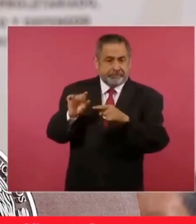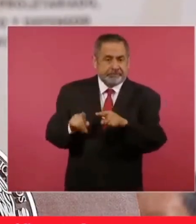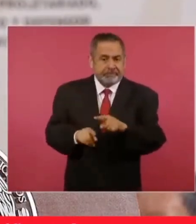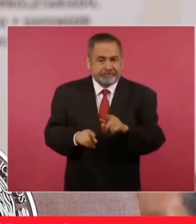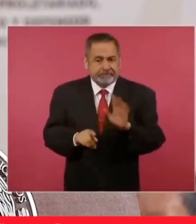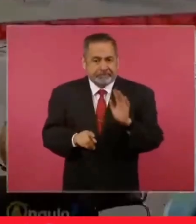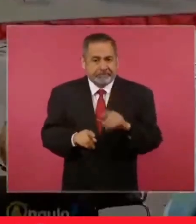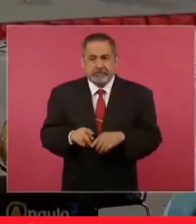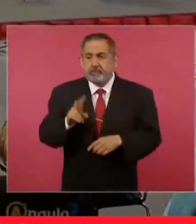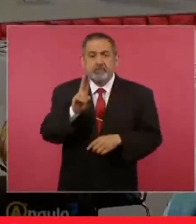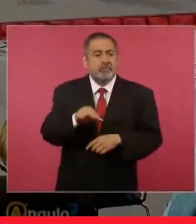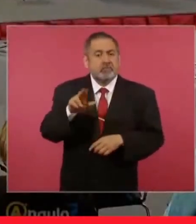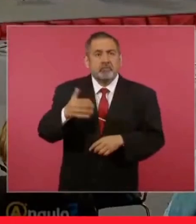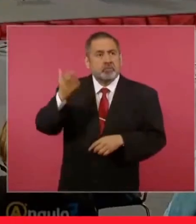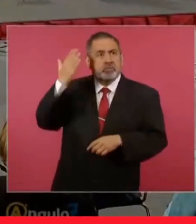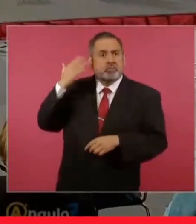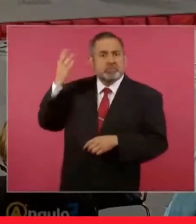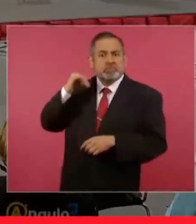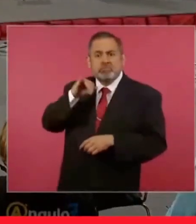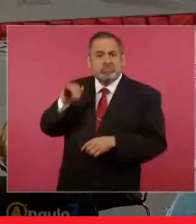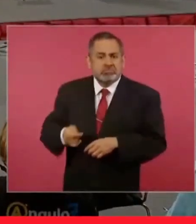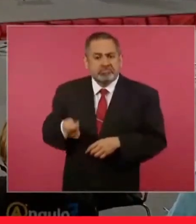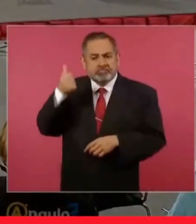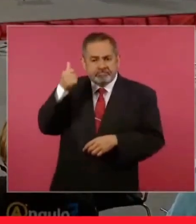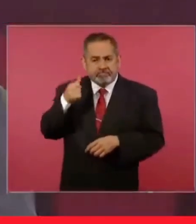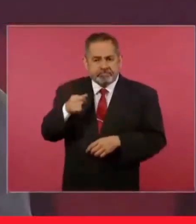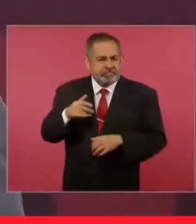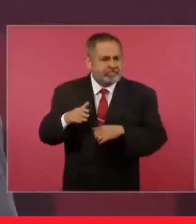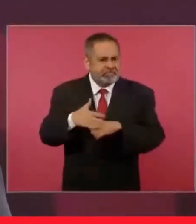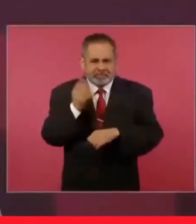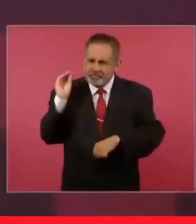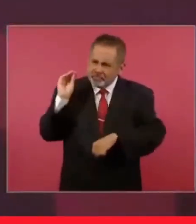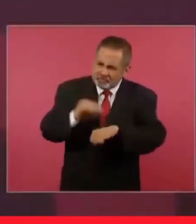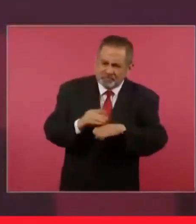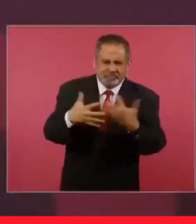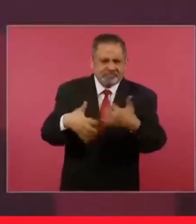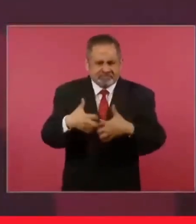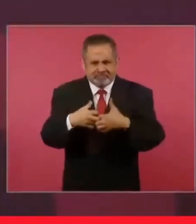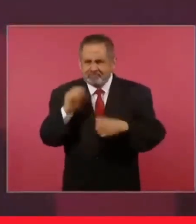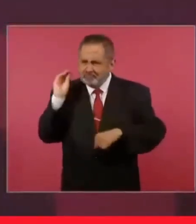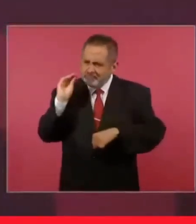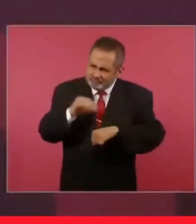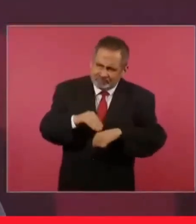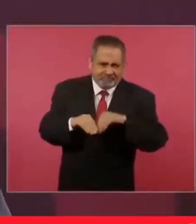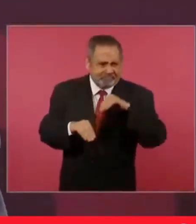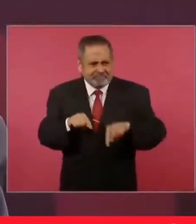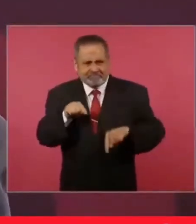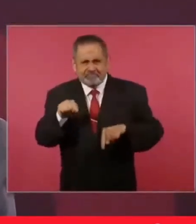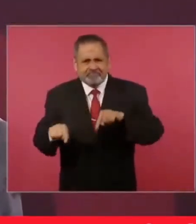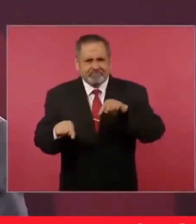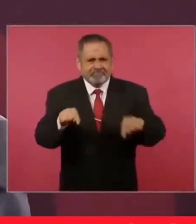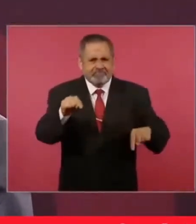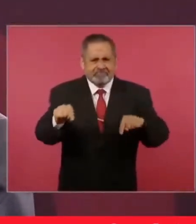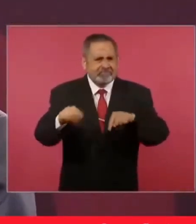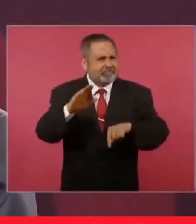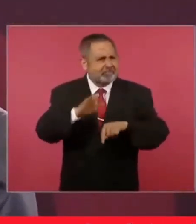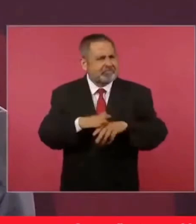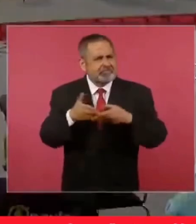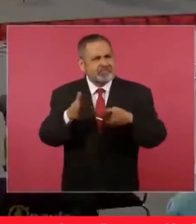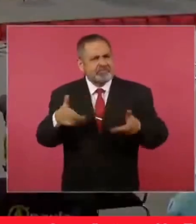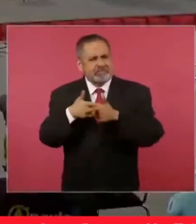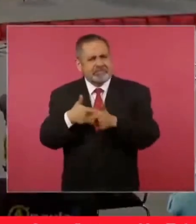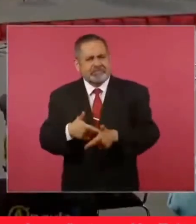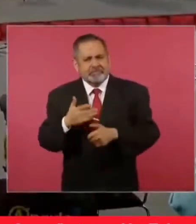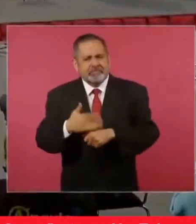hecho nunca en el país. ¿Por qué estamos construyendo tantas plantas? ¿Por qué tenemos que ampliar las redes?